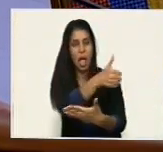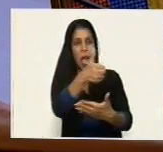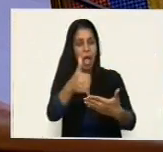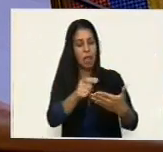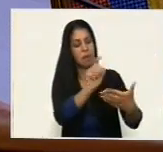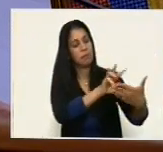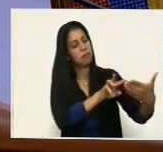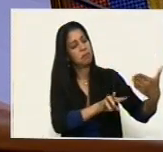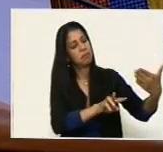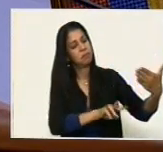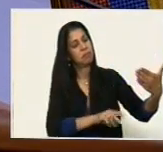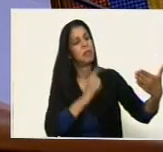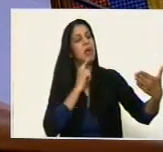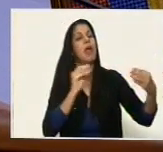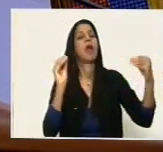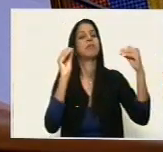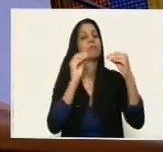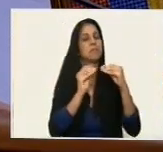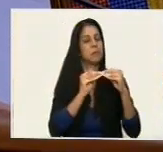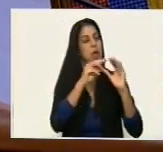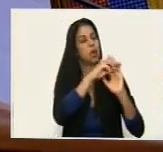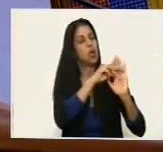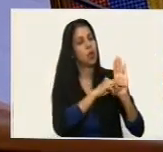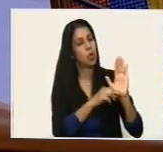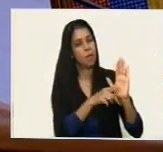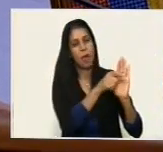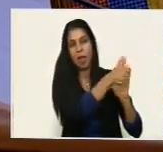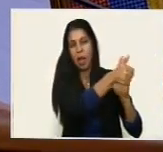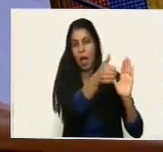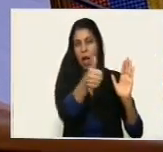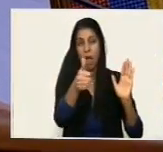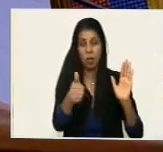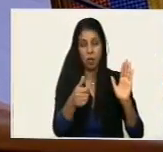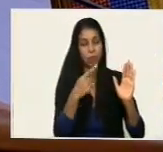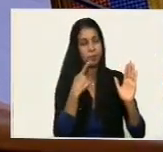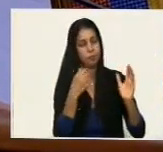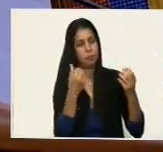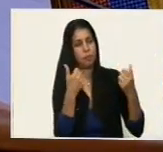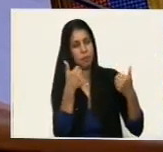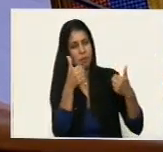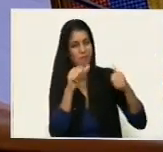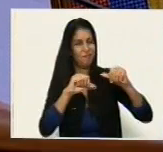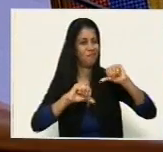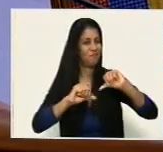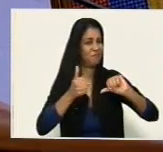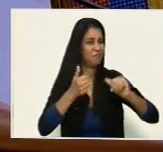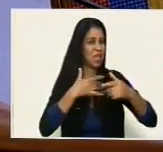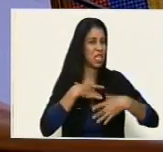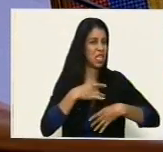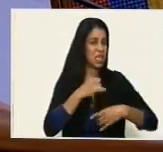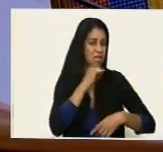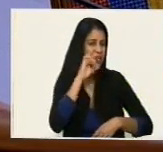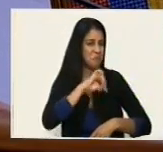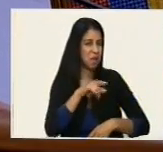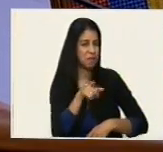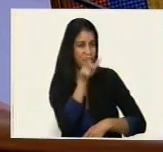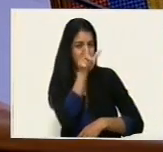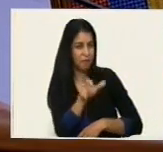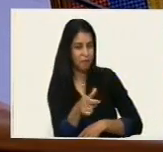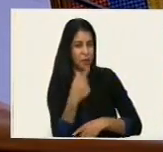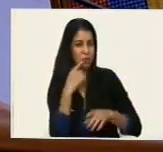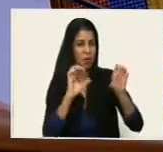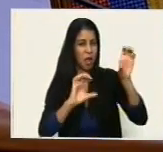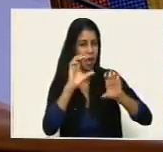clara e inequívoca el cumplimiento de los requisitos para el cargo y detectar posibles conflictos de intereses que interfieran con el